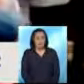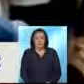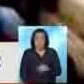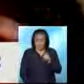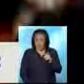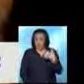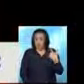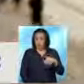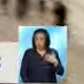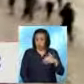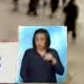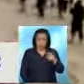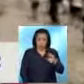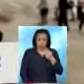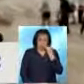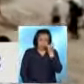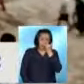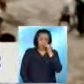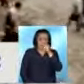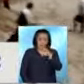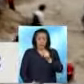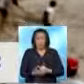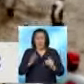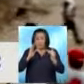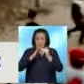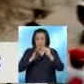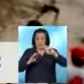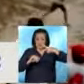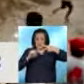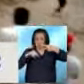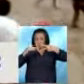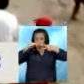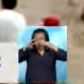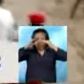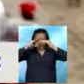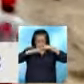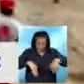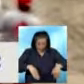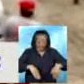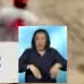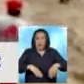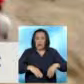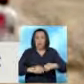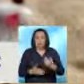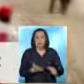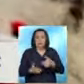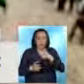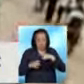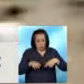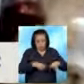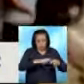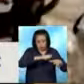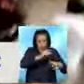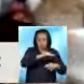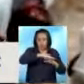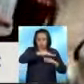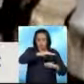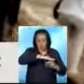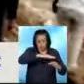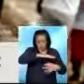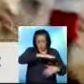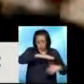Esa es la dramática escena de una casa de 2 pisos que se viene abajo tras la caída de un huaico. Se fue